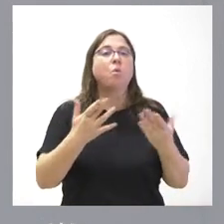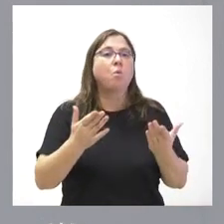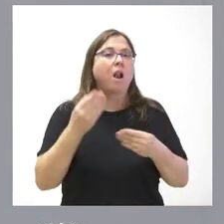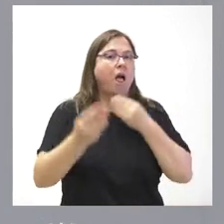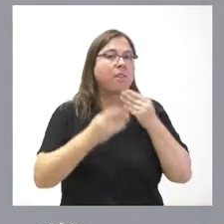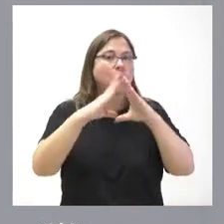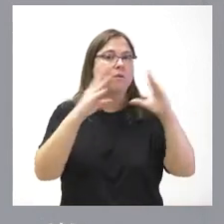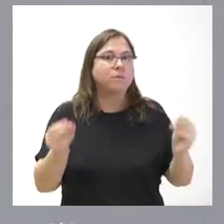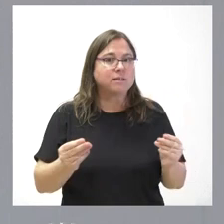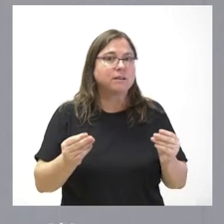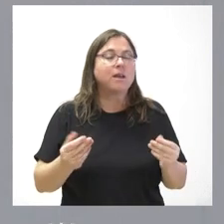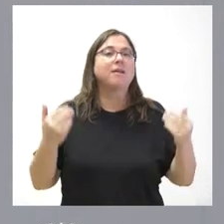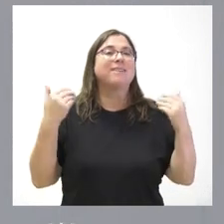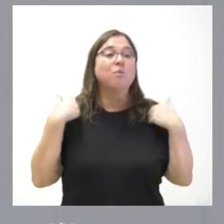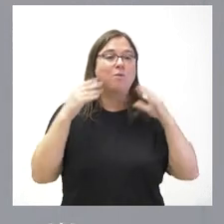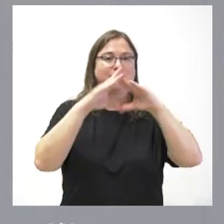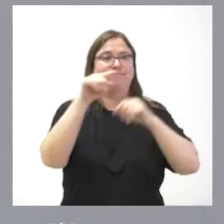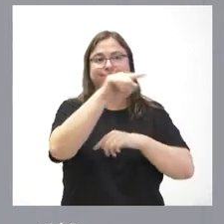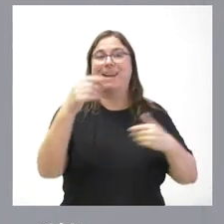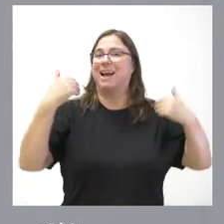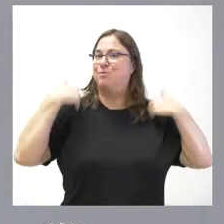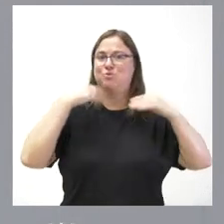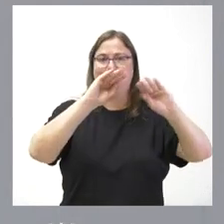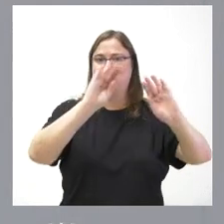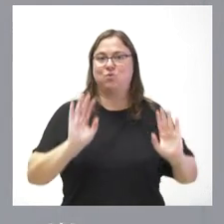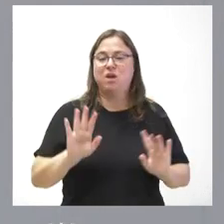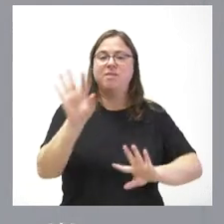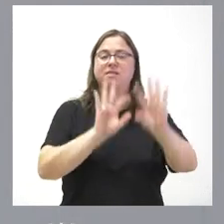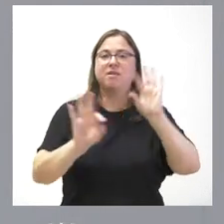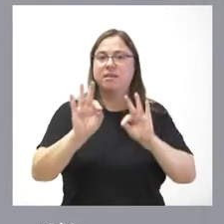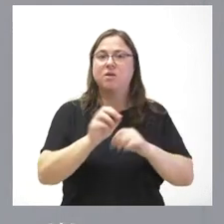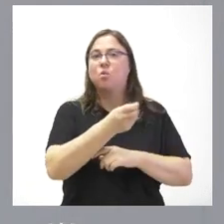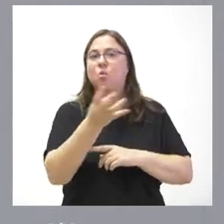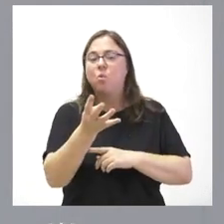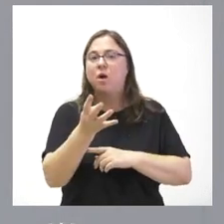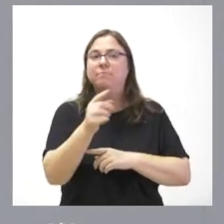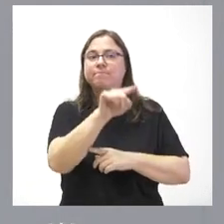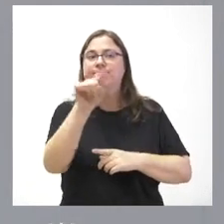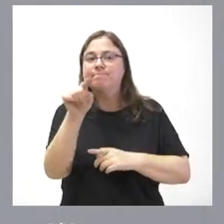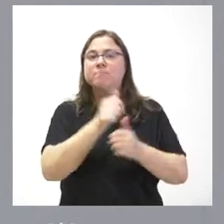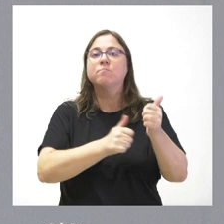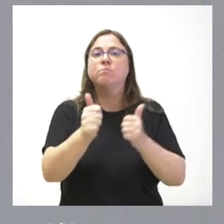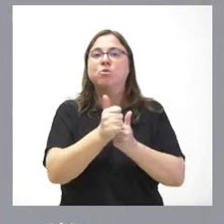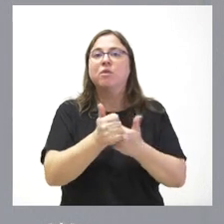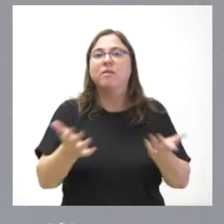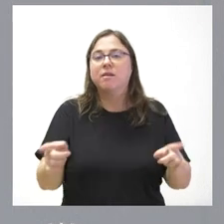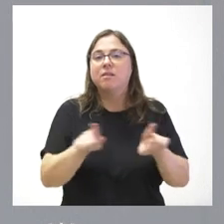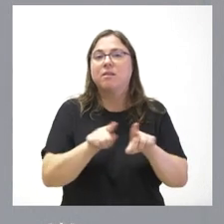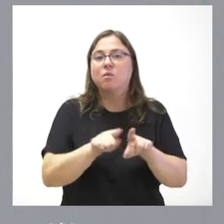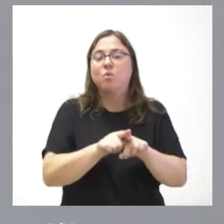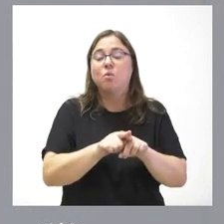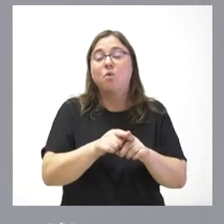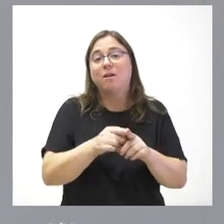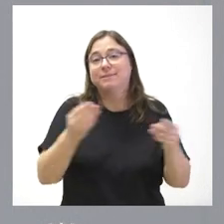y por tanto son las universidades quienes tienen esta autonomía Universitaria para ir definiendo Cuáles son a su juicio las prioridades desde el punto de vista de las